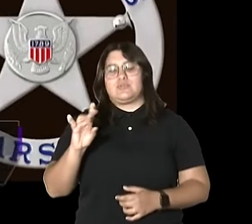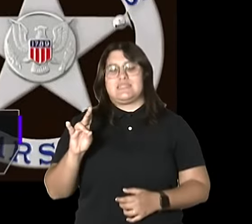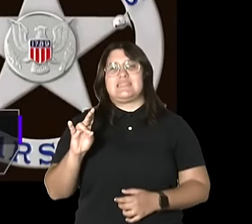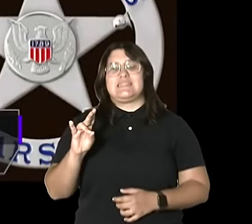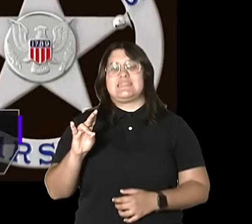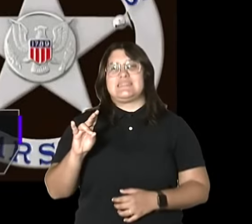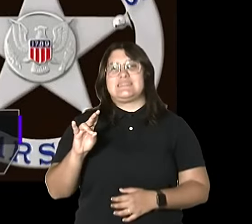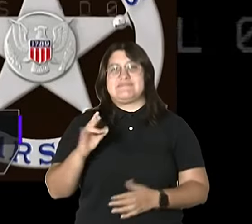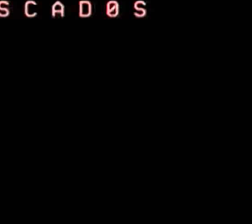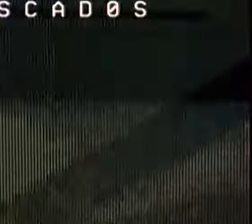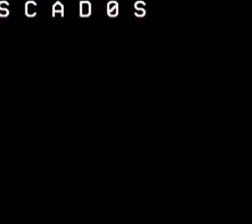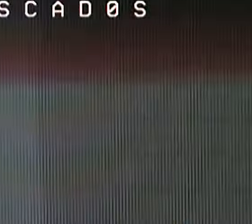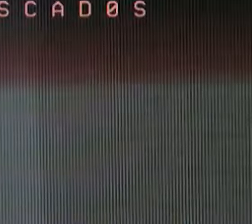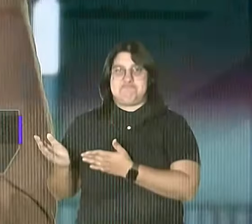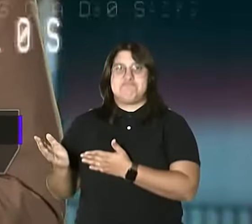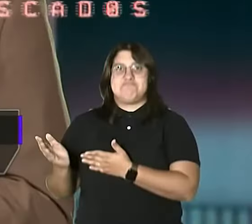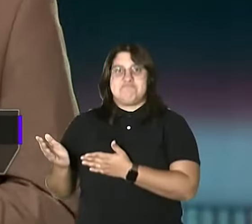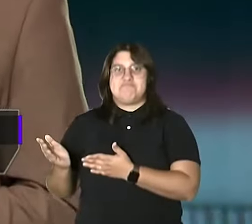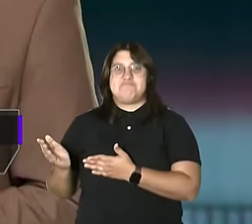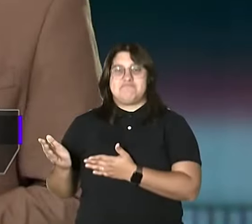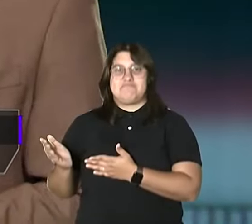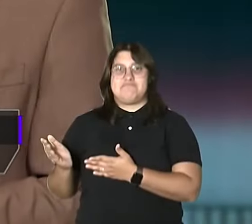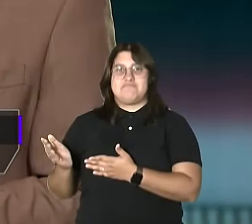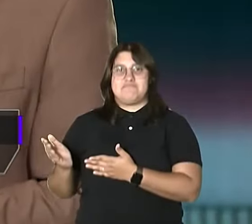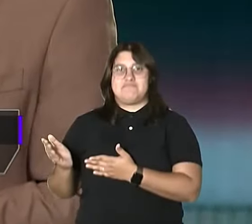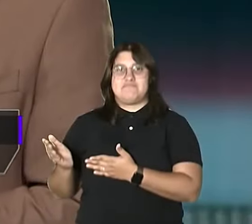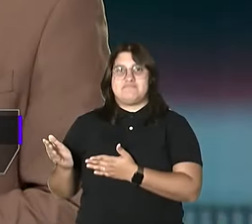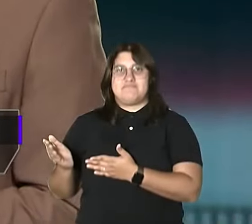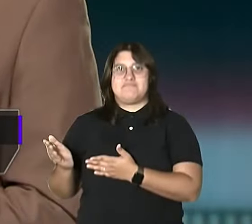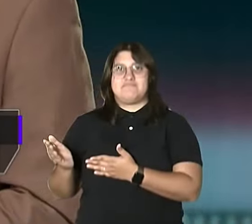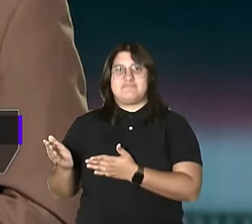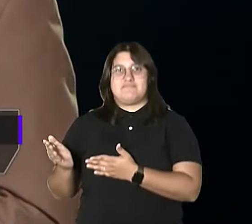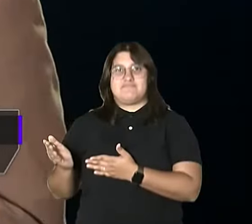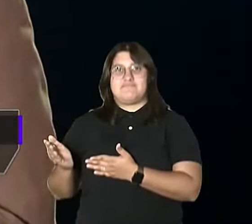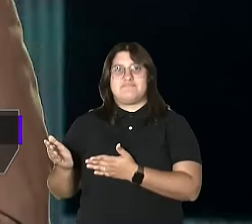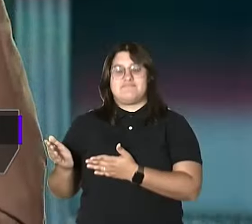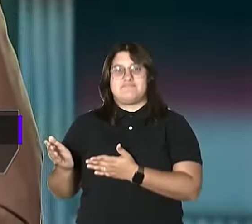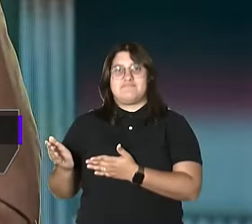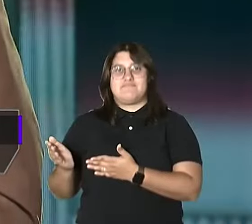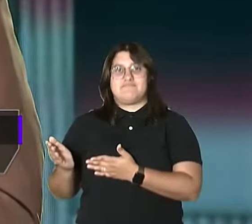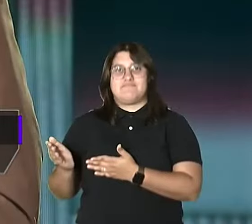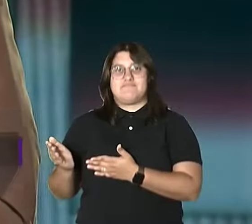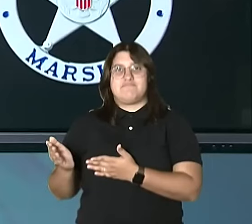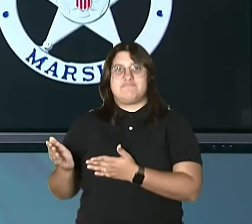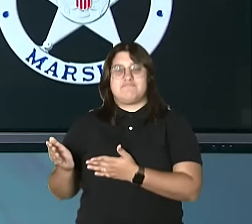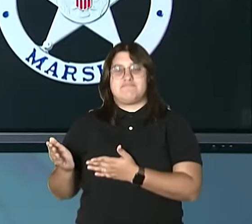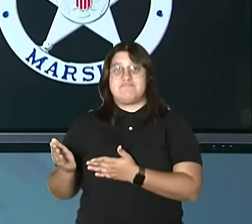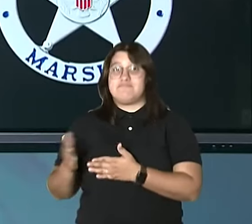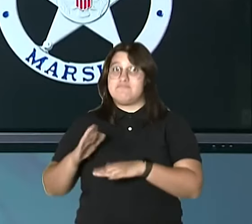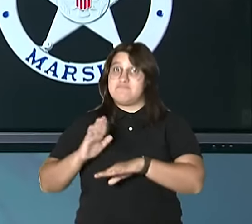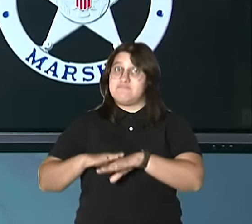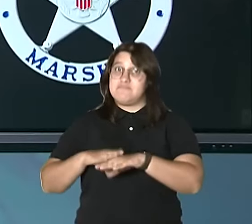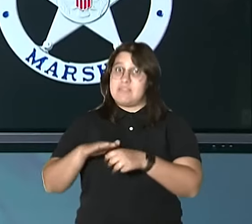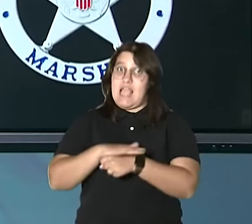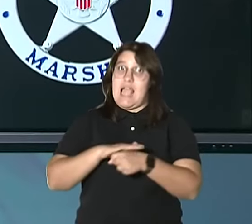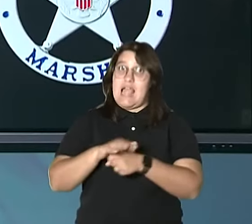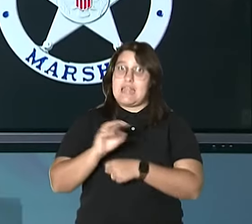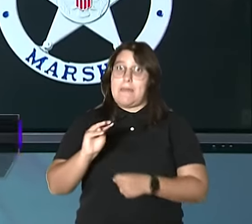6297 o el 939 475 6902 atención zona metropolitana